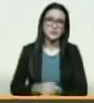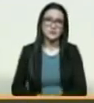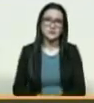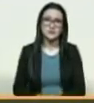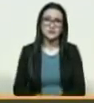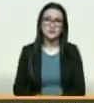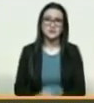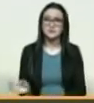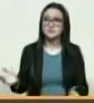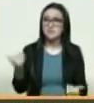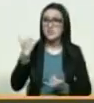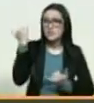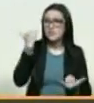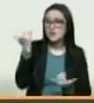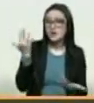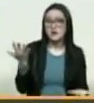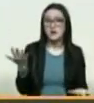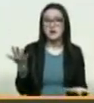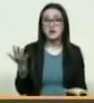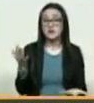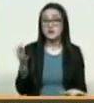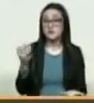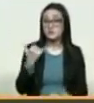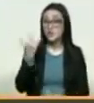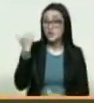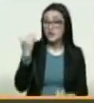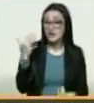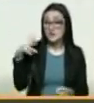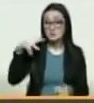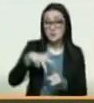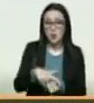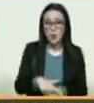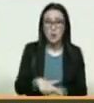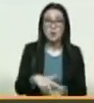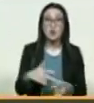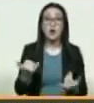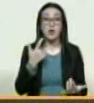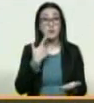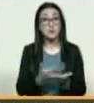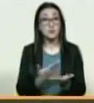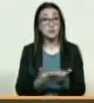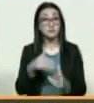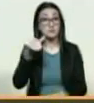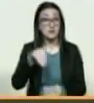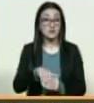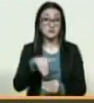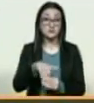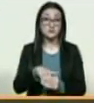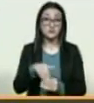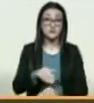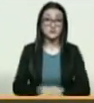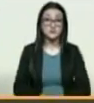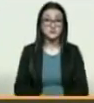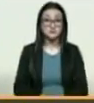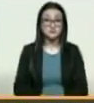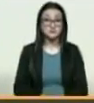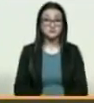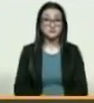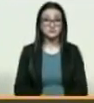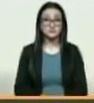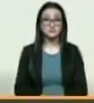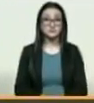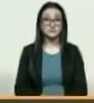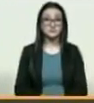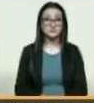exponer sus ideas, porque eran masacrados. Nosotros estamos proponiendo elecciones, elecciones.